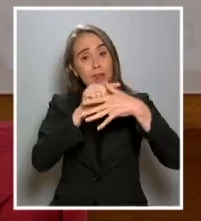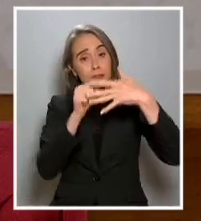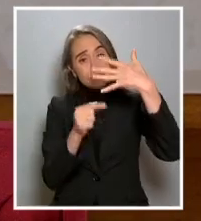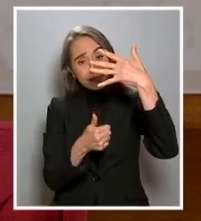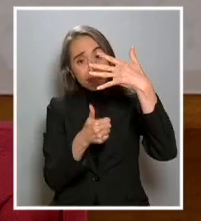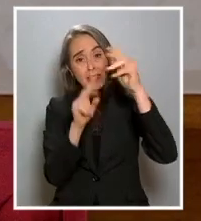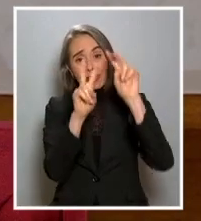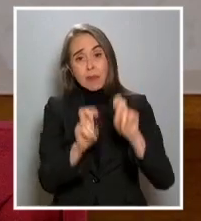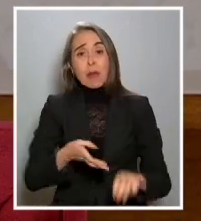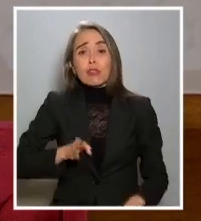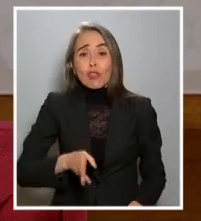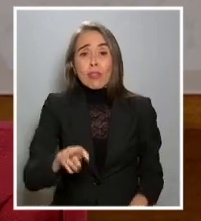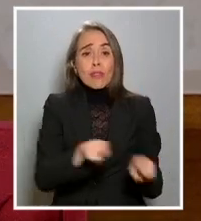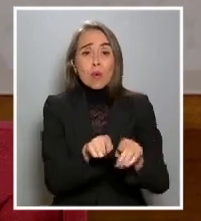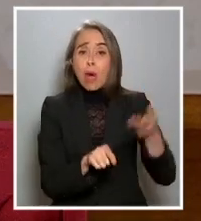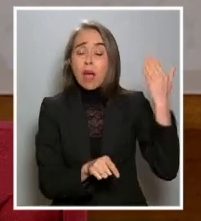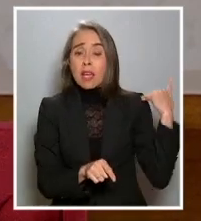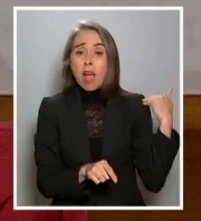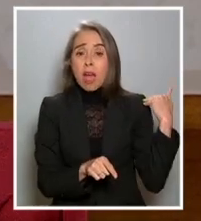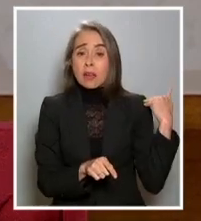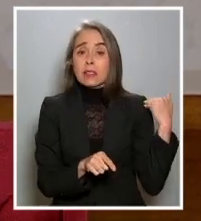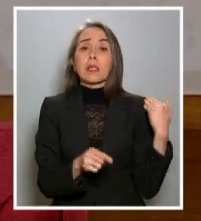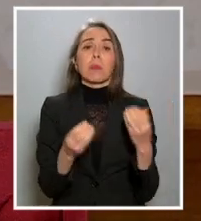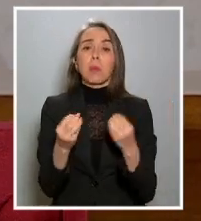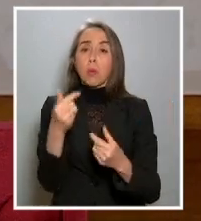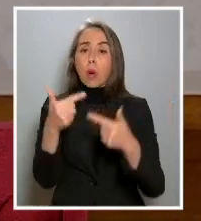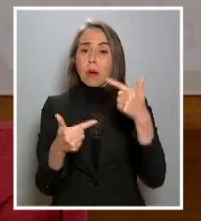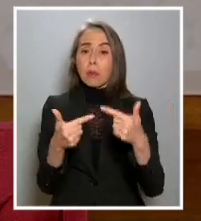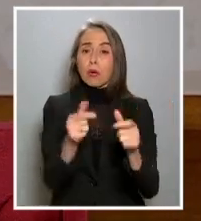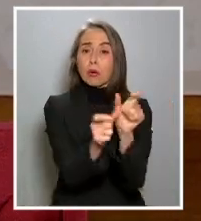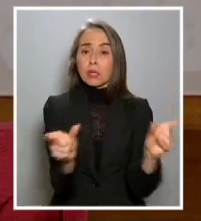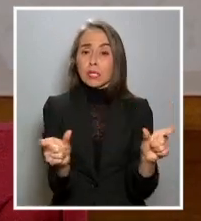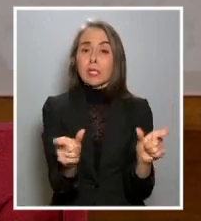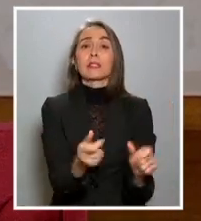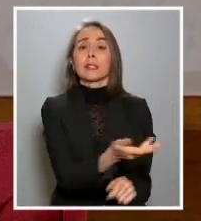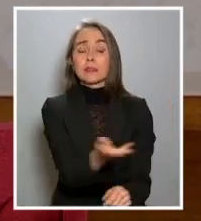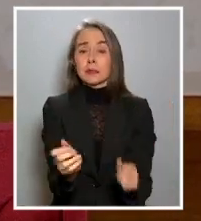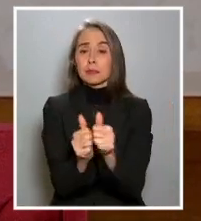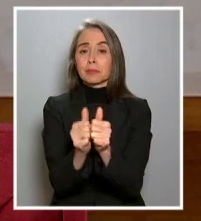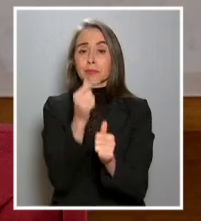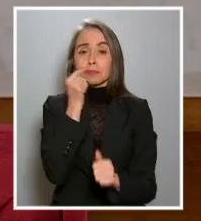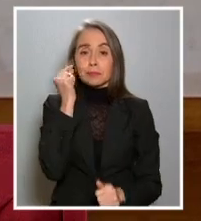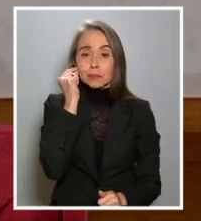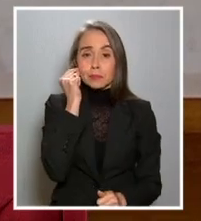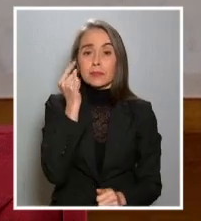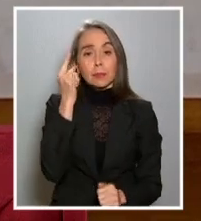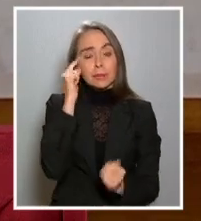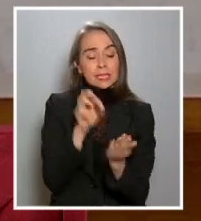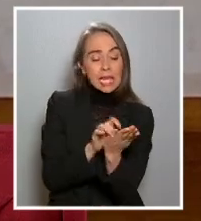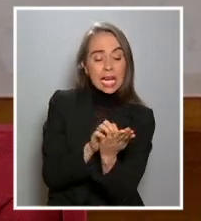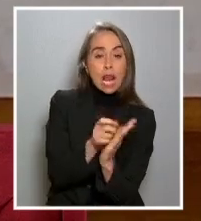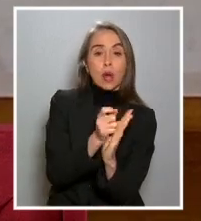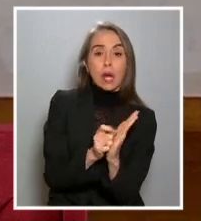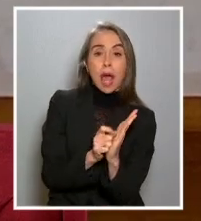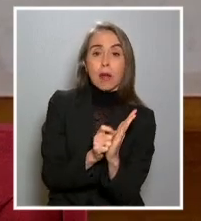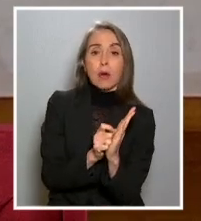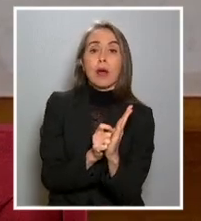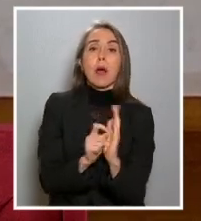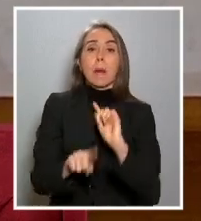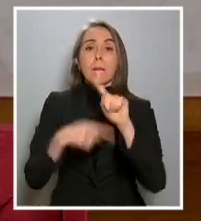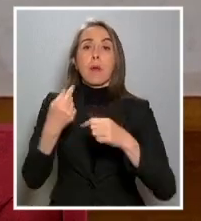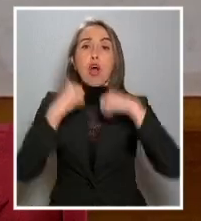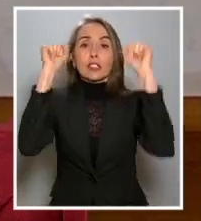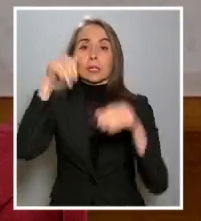antes. Y la buena política, estimados y estimadas, no es aquella que está permanentemente con calculadora en mano pensando en la próxima